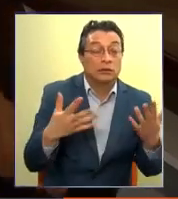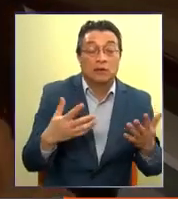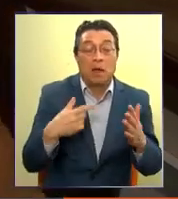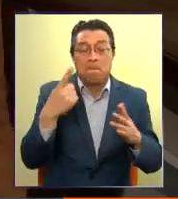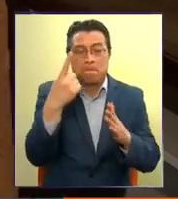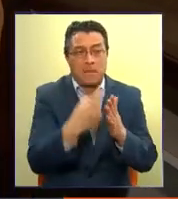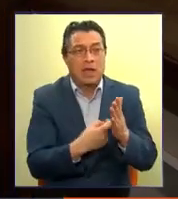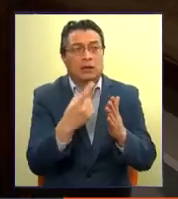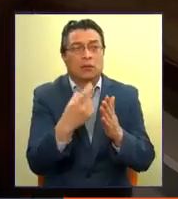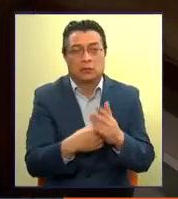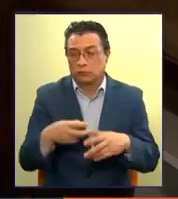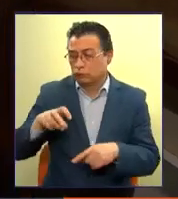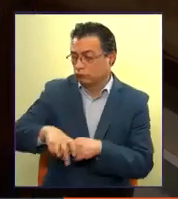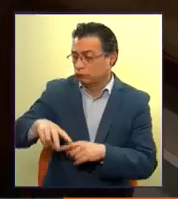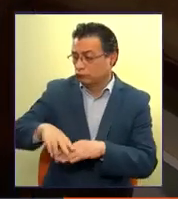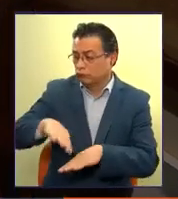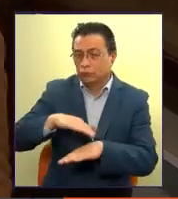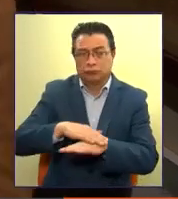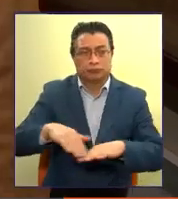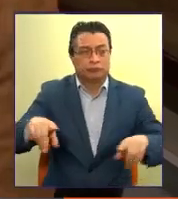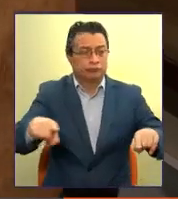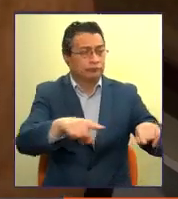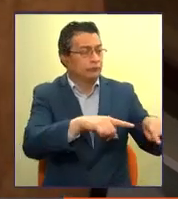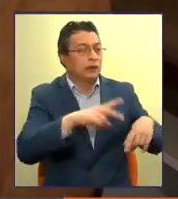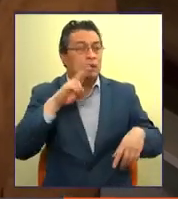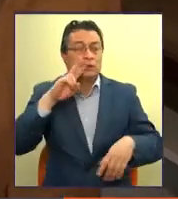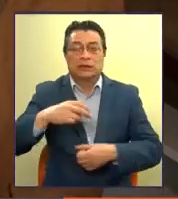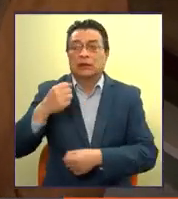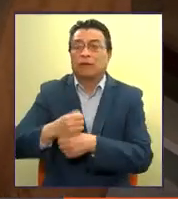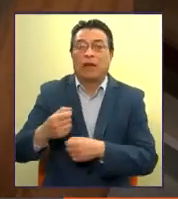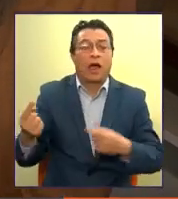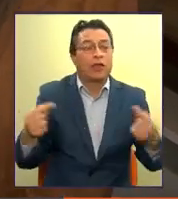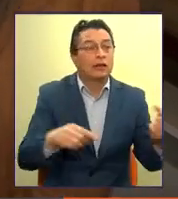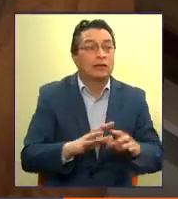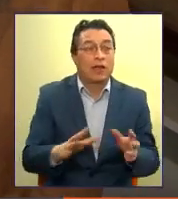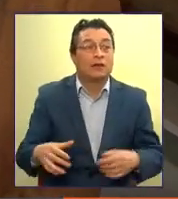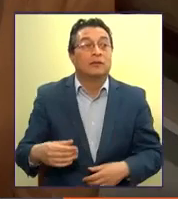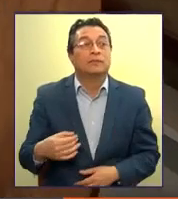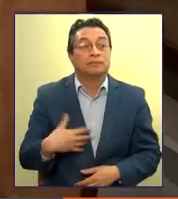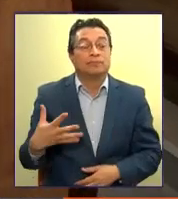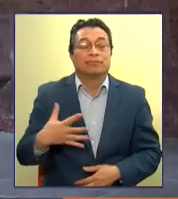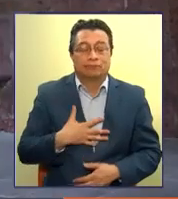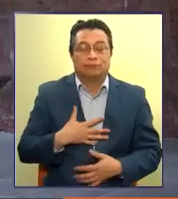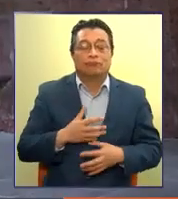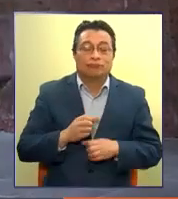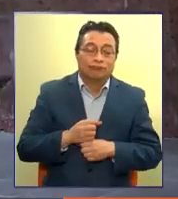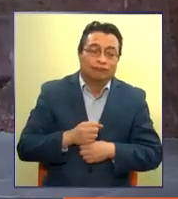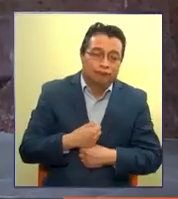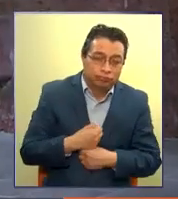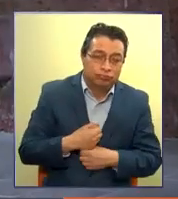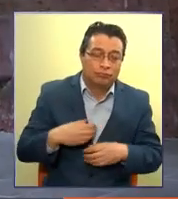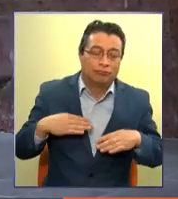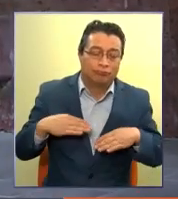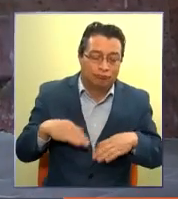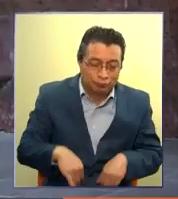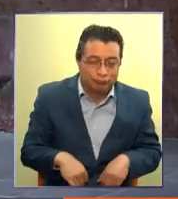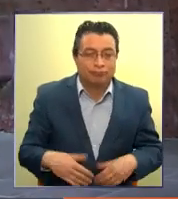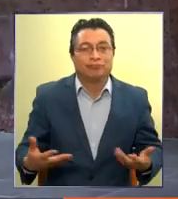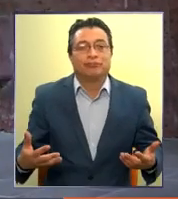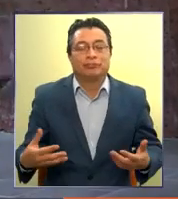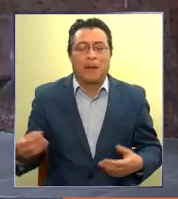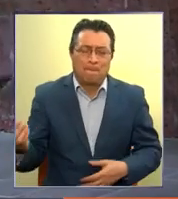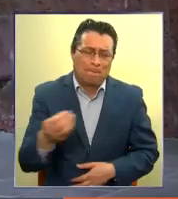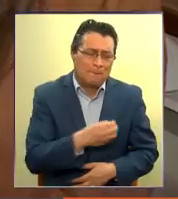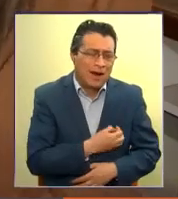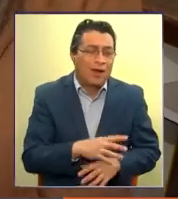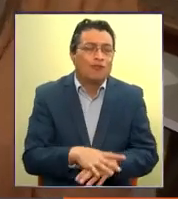estos sillones vacíos, el mesón también sin tu gente? Bueno, se produce una frustración, yo creo, porque y una tristeza muy